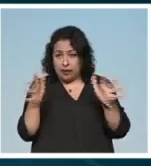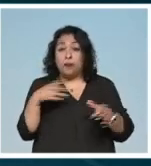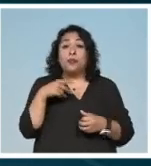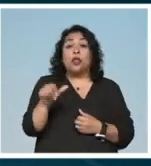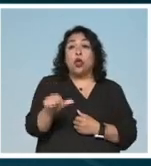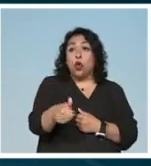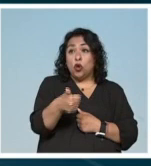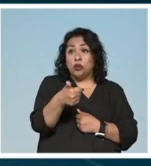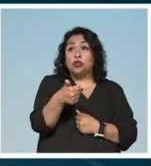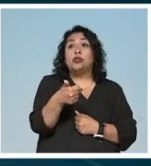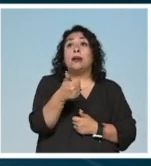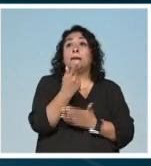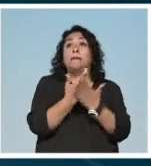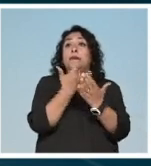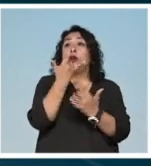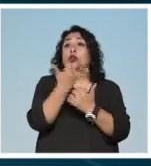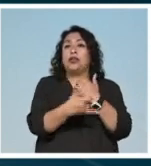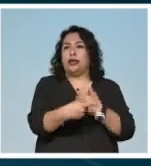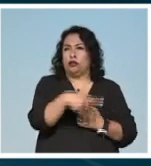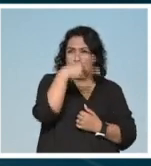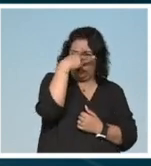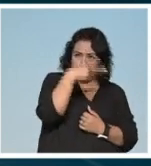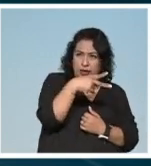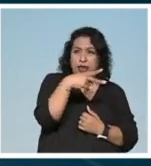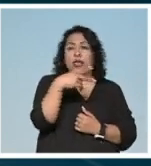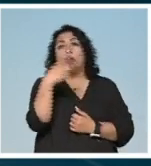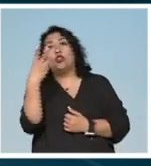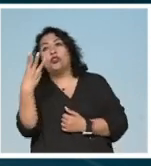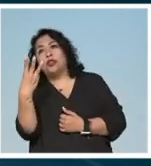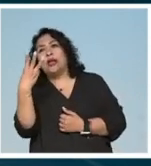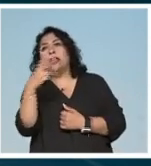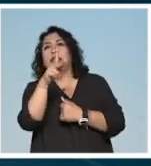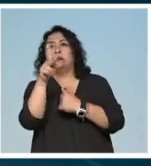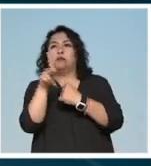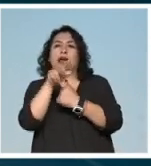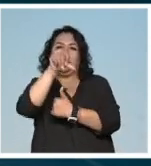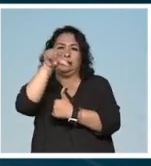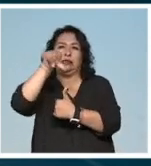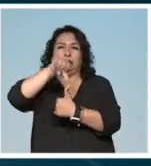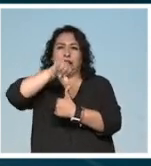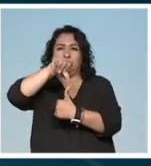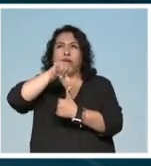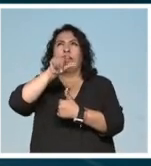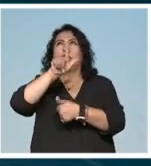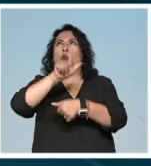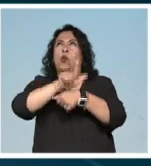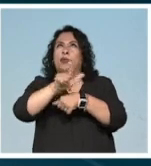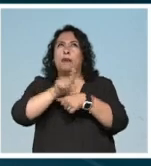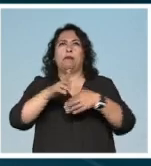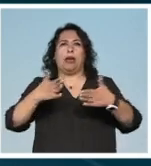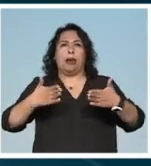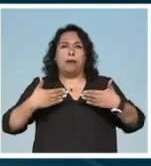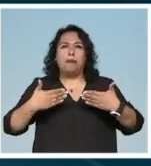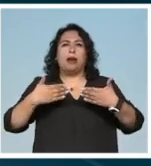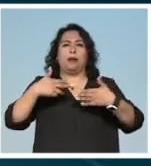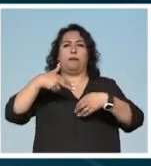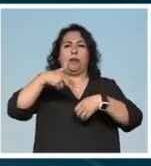11 proyectos son de México y 3 son de países de Centroamérica, de Guatemala, Panamá y